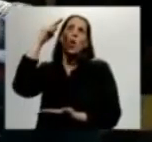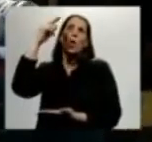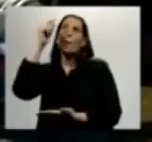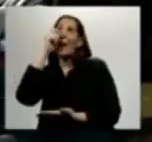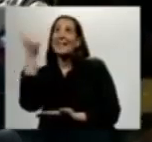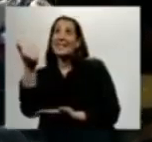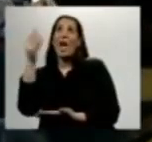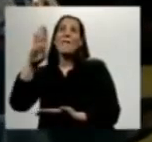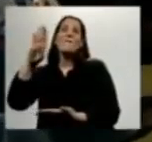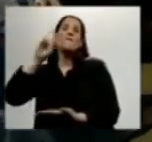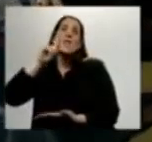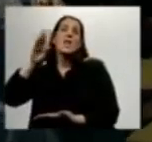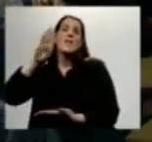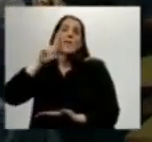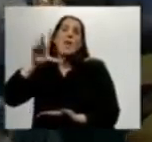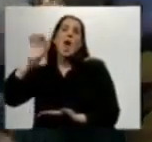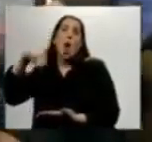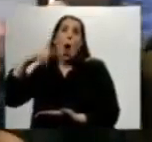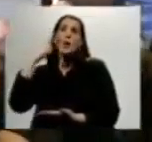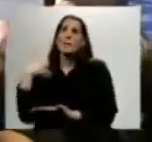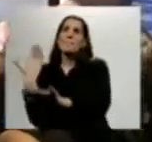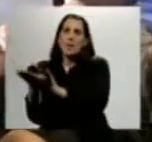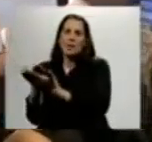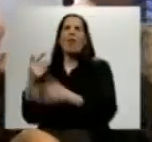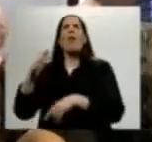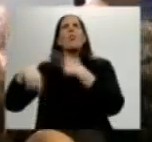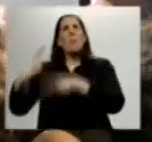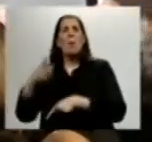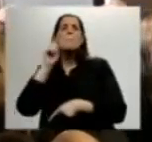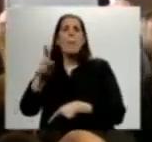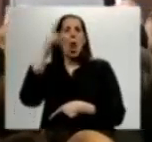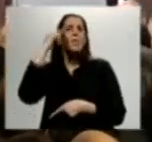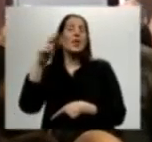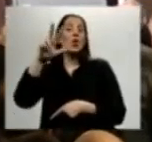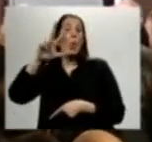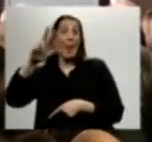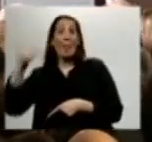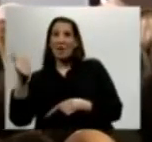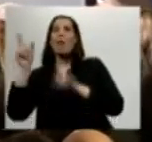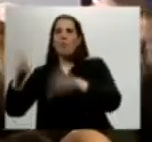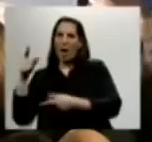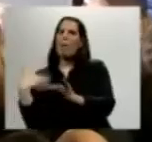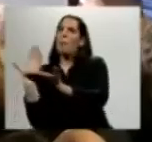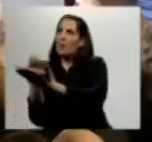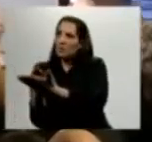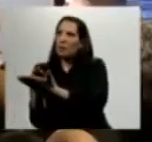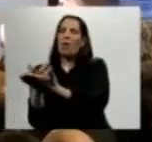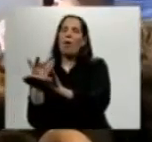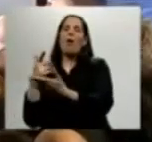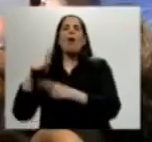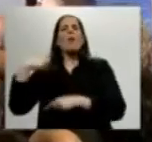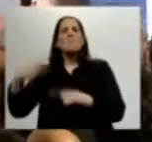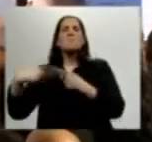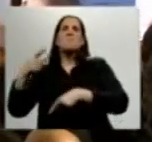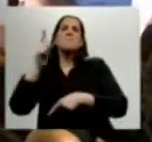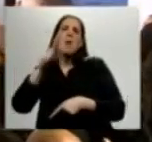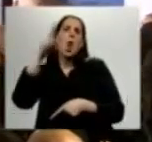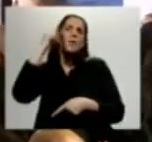1926, luego también hubo en 1936, en 1954,